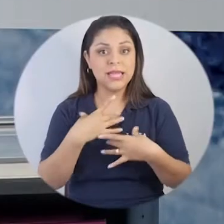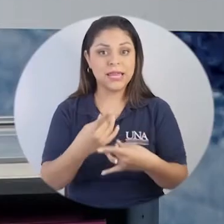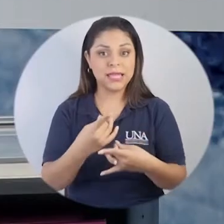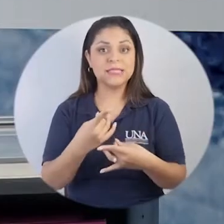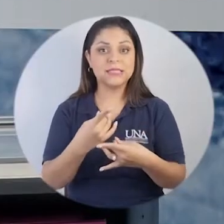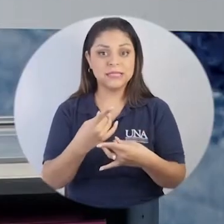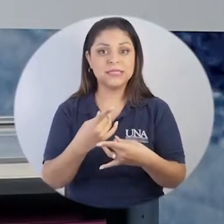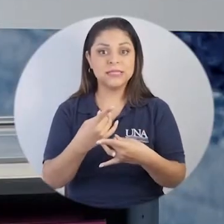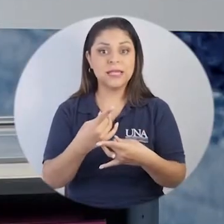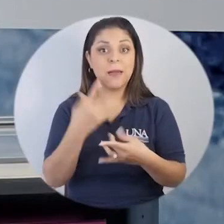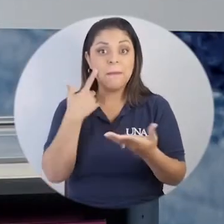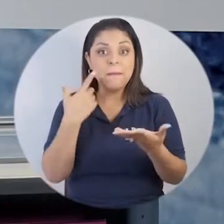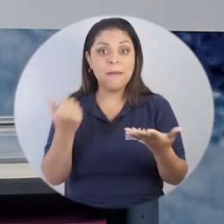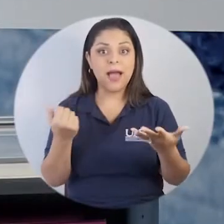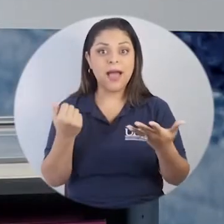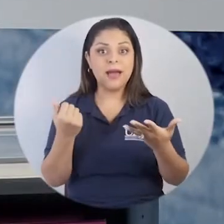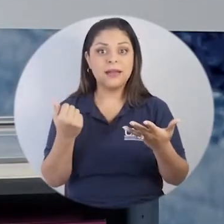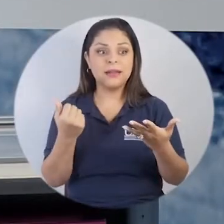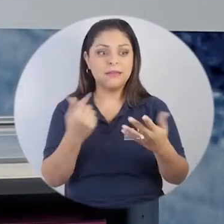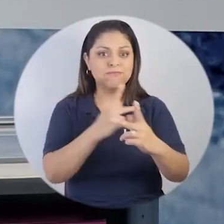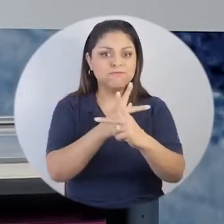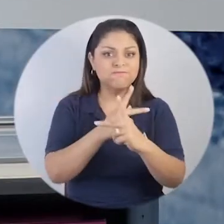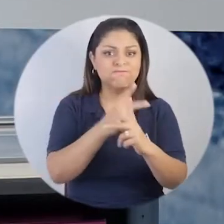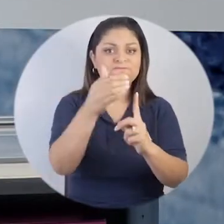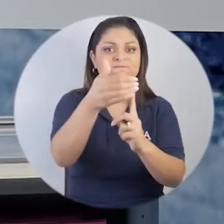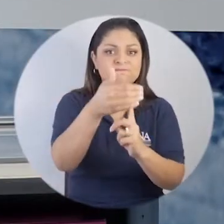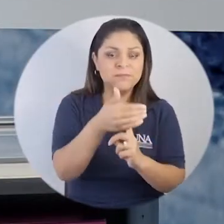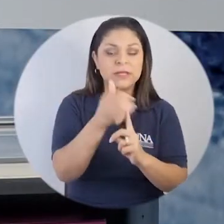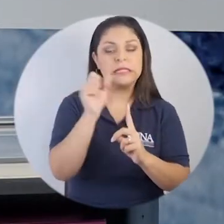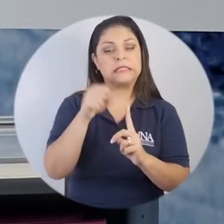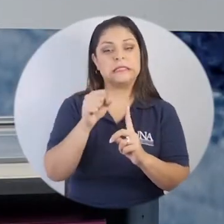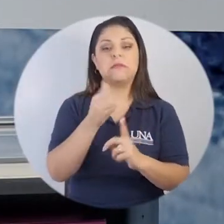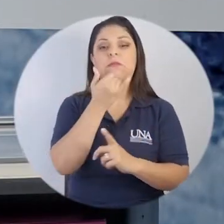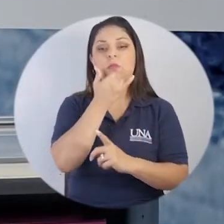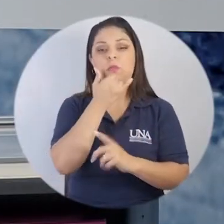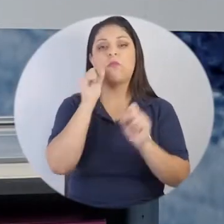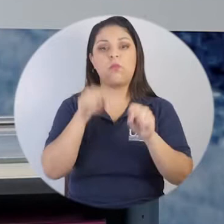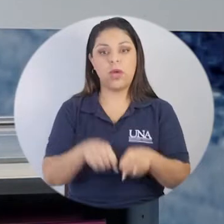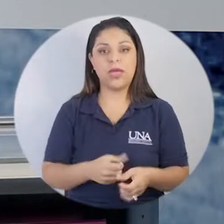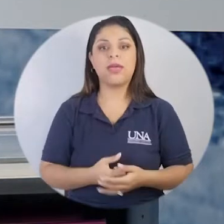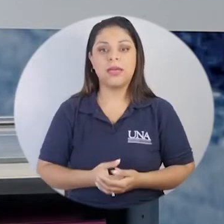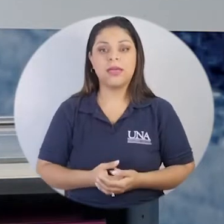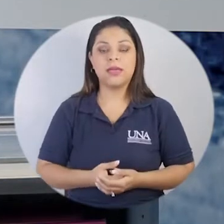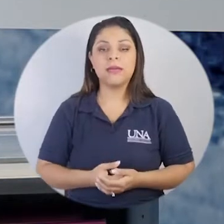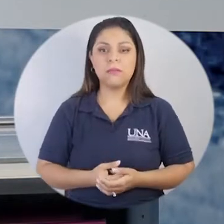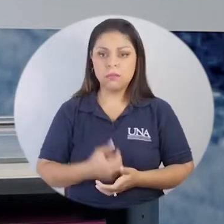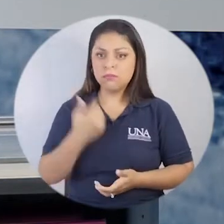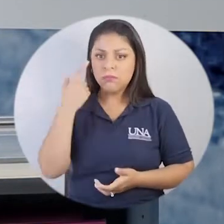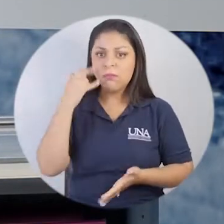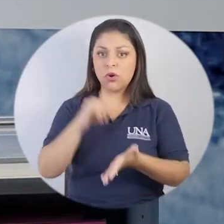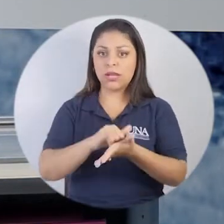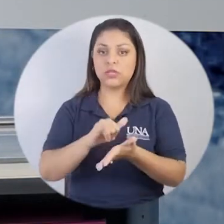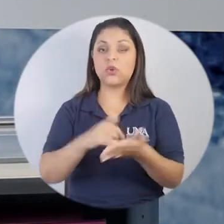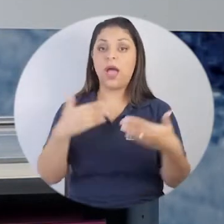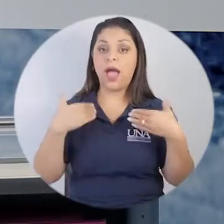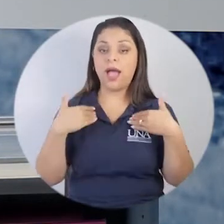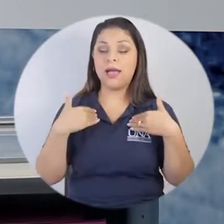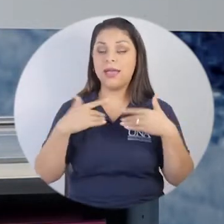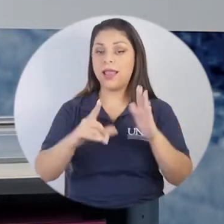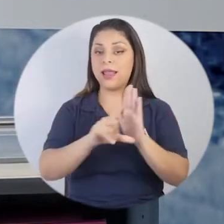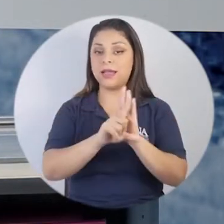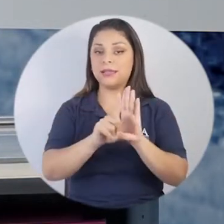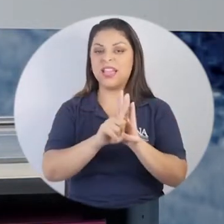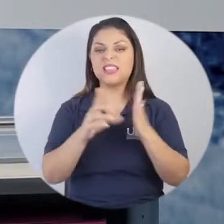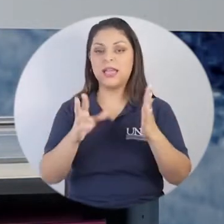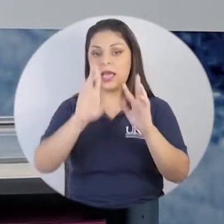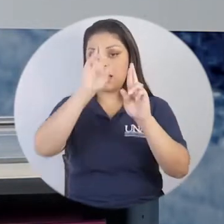misma preocupación, ¿verdad?, puede caer en sobreprotección. E incluso por eso hay hasta leyes, ¿verdad?, que hablan del respeto a la autonomía de la persona